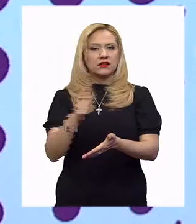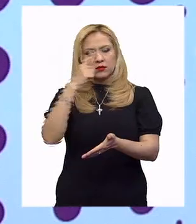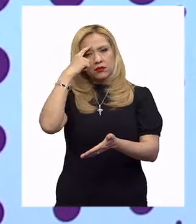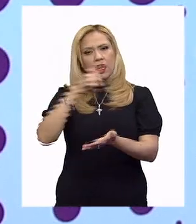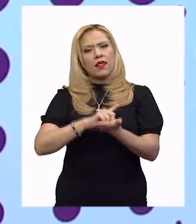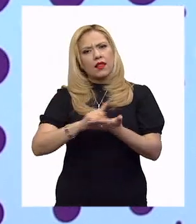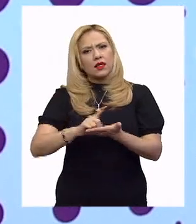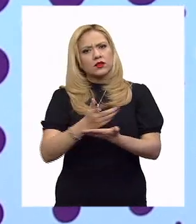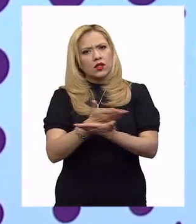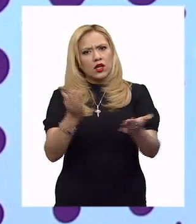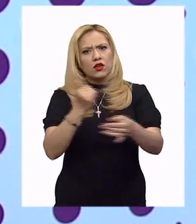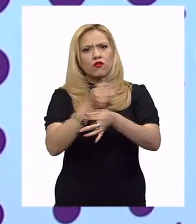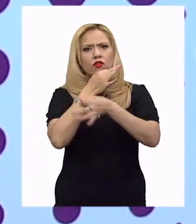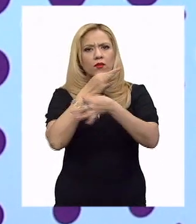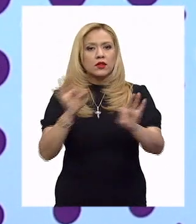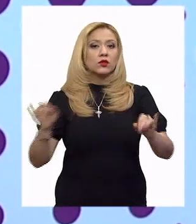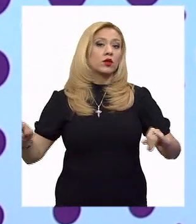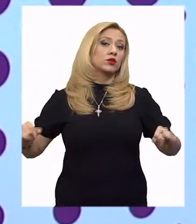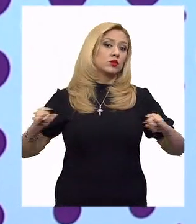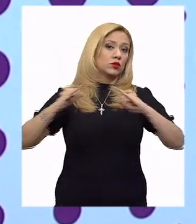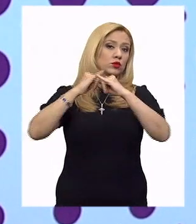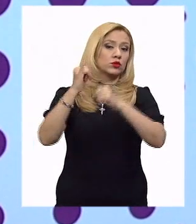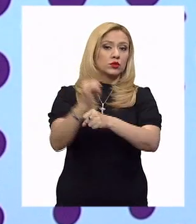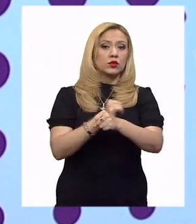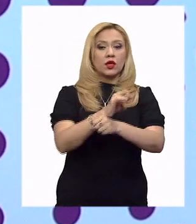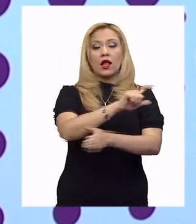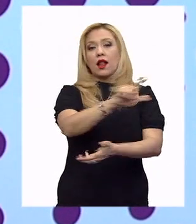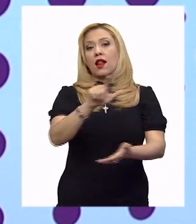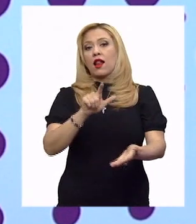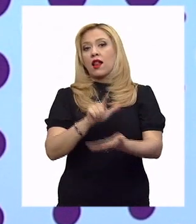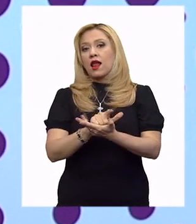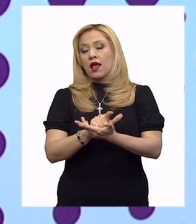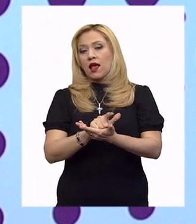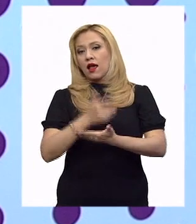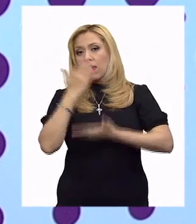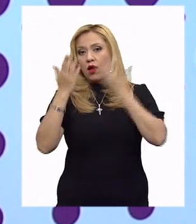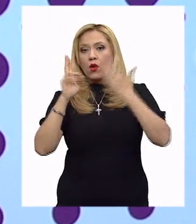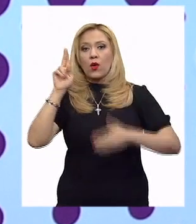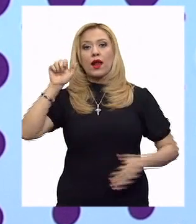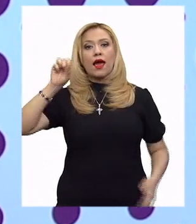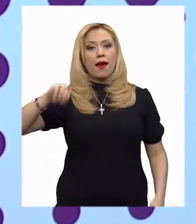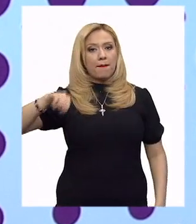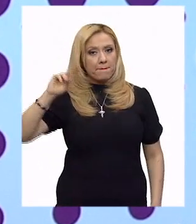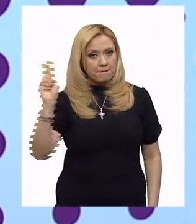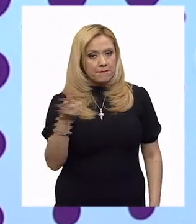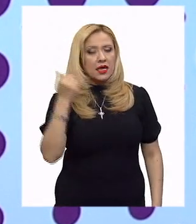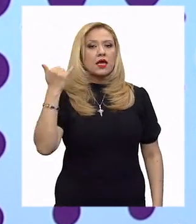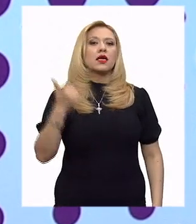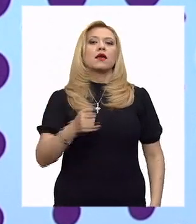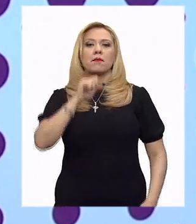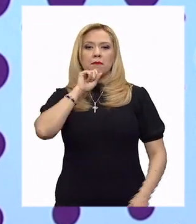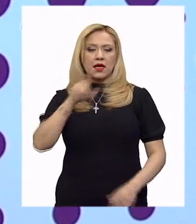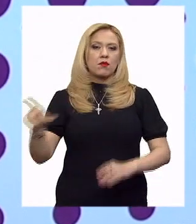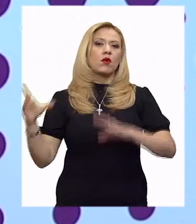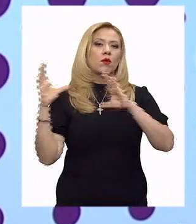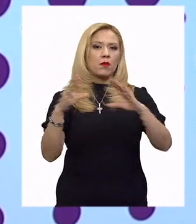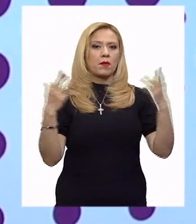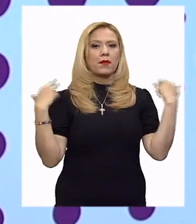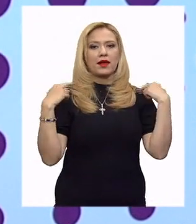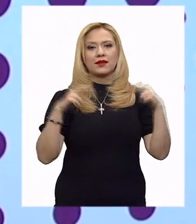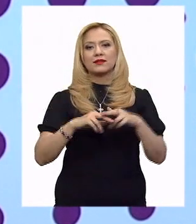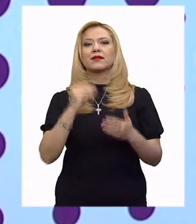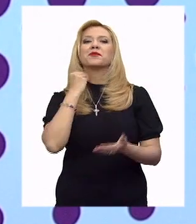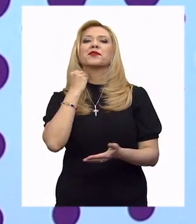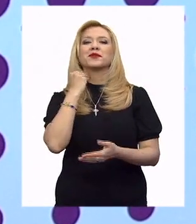Instituto de Investigaciones Jurídicas de la UNAM y es profesora en la Facultad de Ciencias Políticas y Sociales y de Derecho de la UNAM. Bienvenida, Isa.